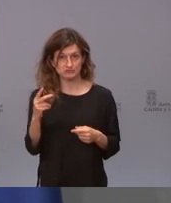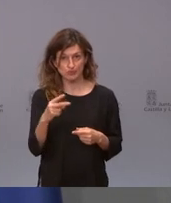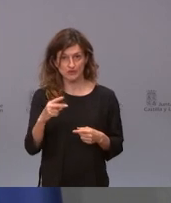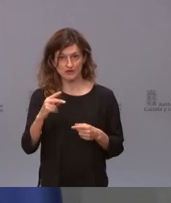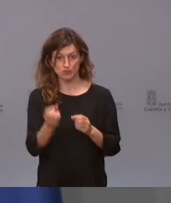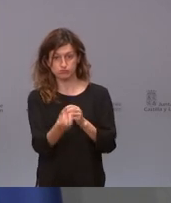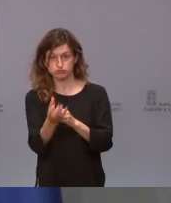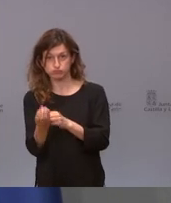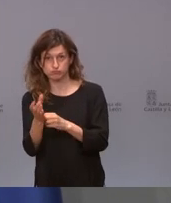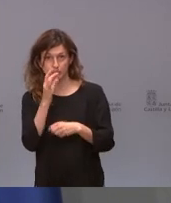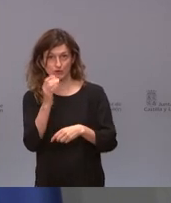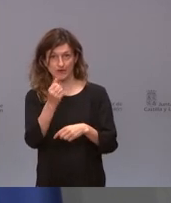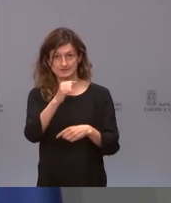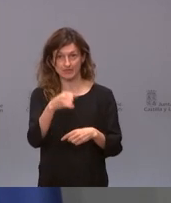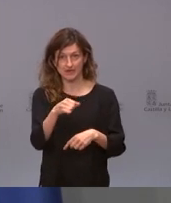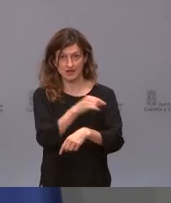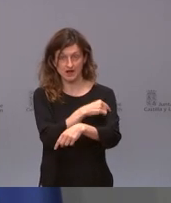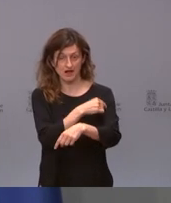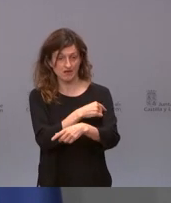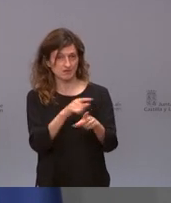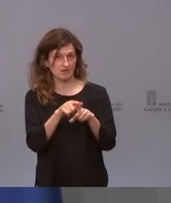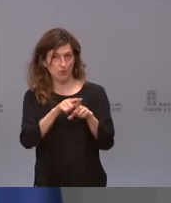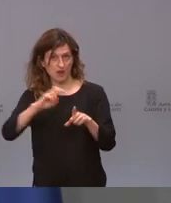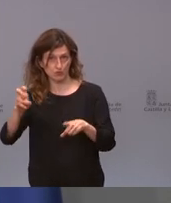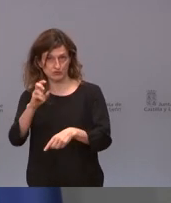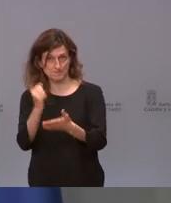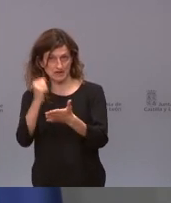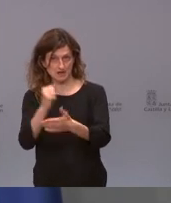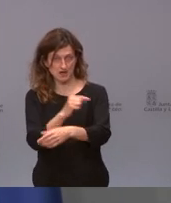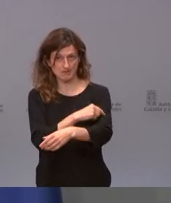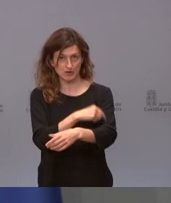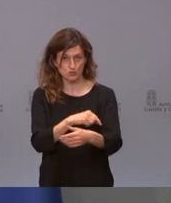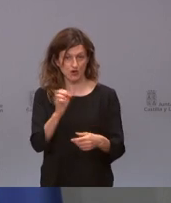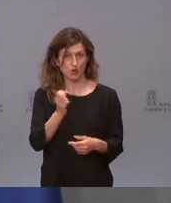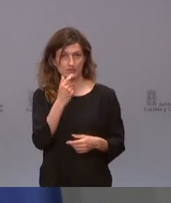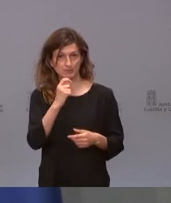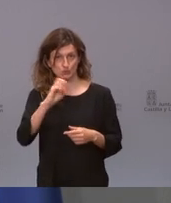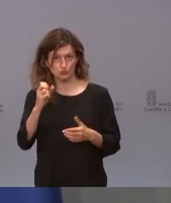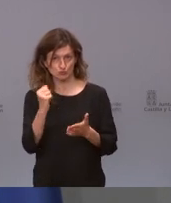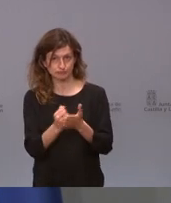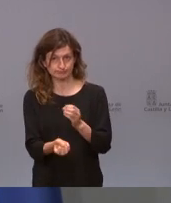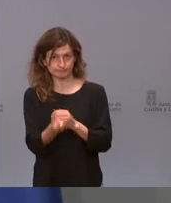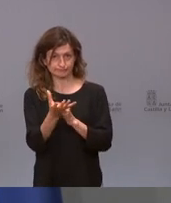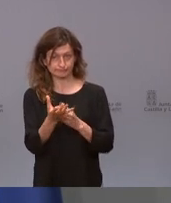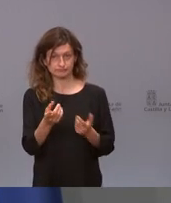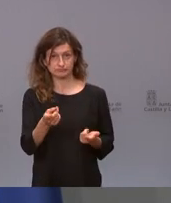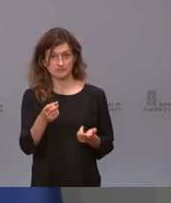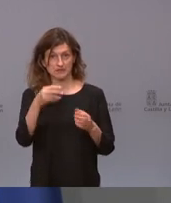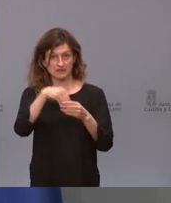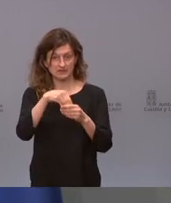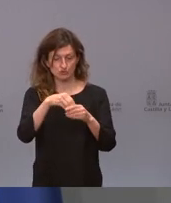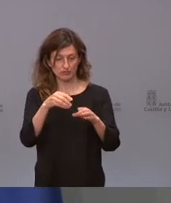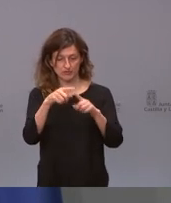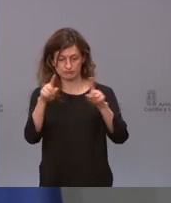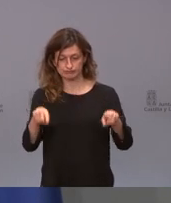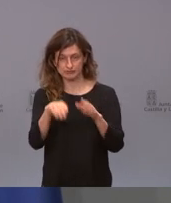aparecer con esta con esta vacuna igual que aparecen con otras vacunas igual que aparecen con otros medicamentos estaban dentro de su ficha técnica y